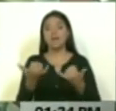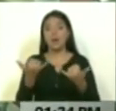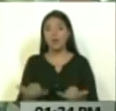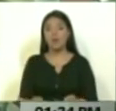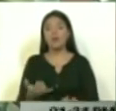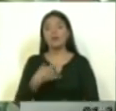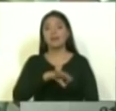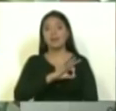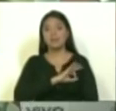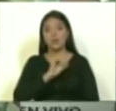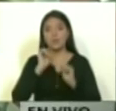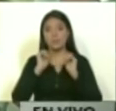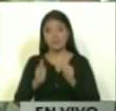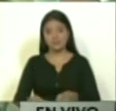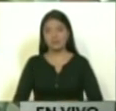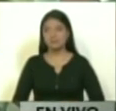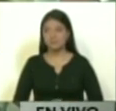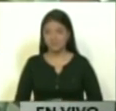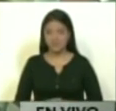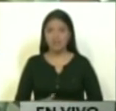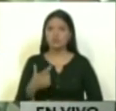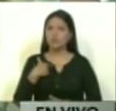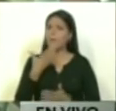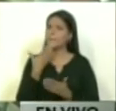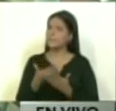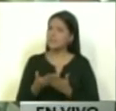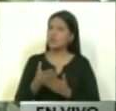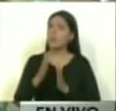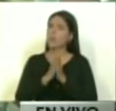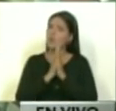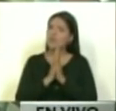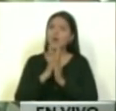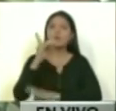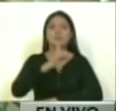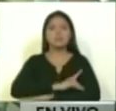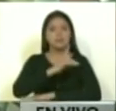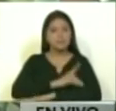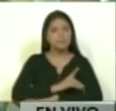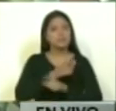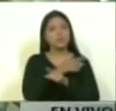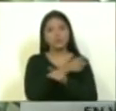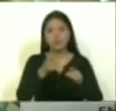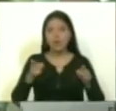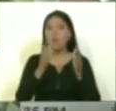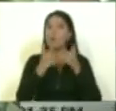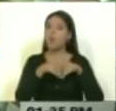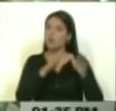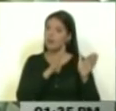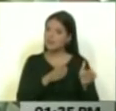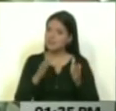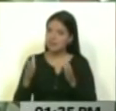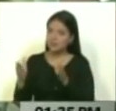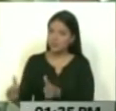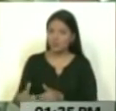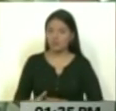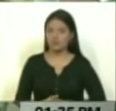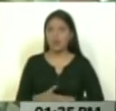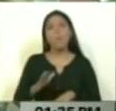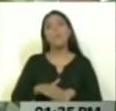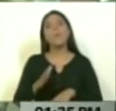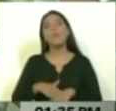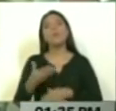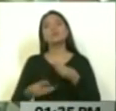enero. Y yo pido la mayor disciplina, la mayor organización, porque ¿por qué hacemos